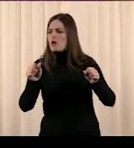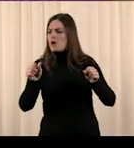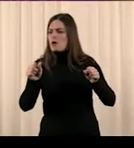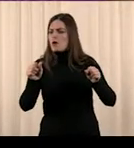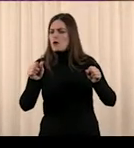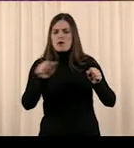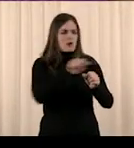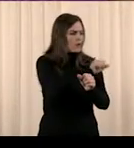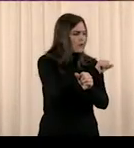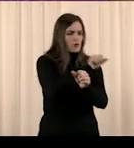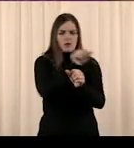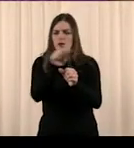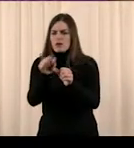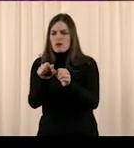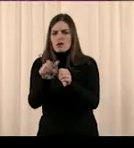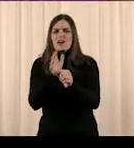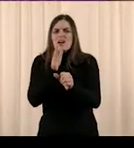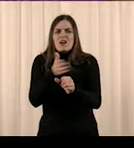¿Qué sucedió?